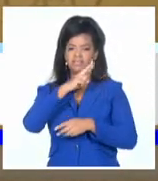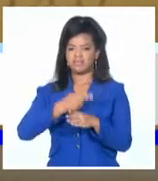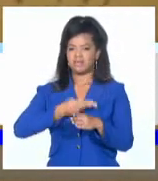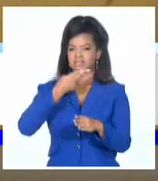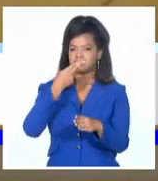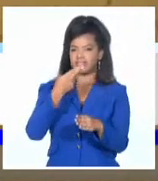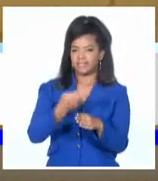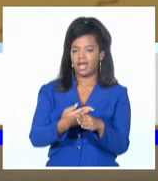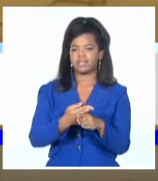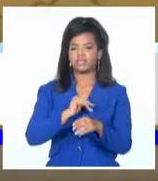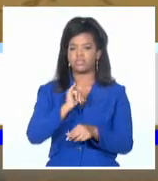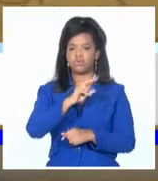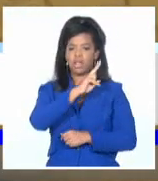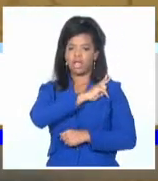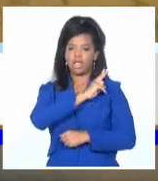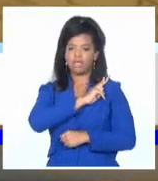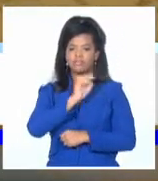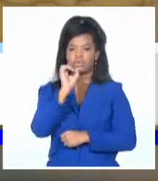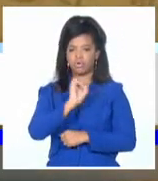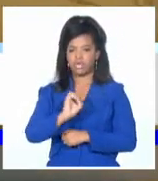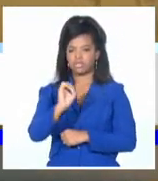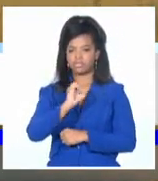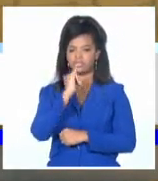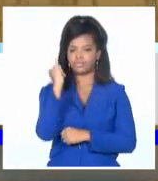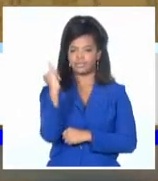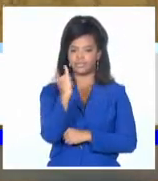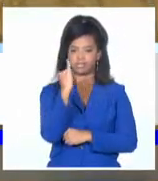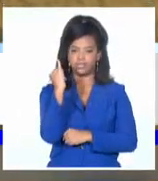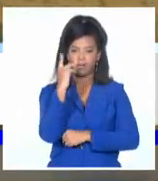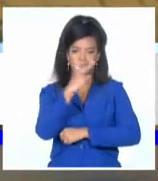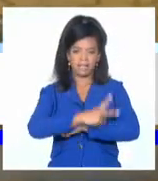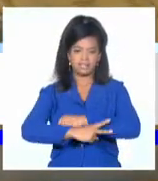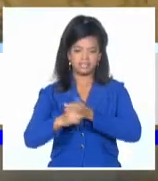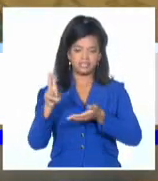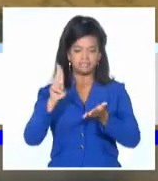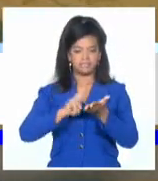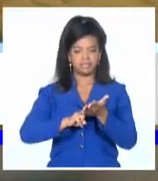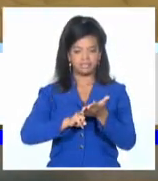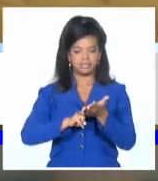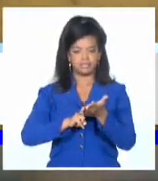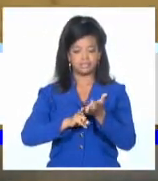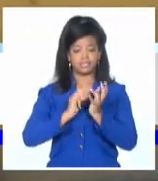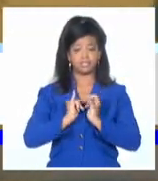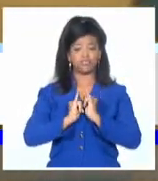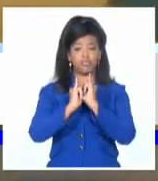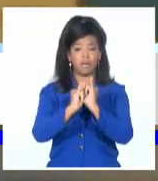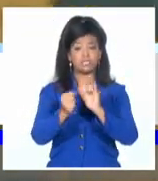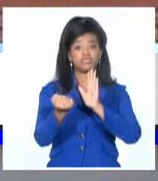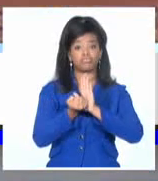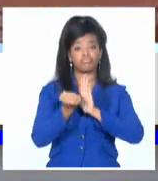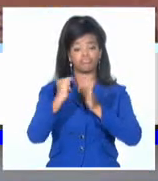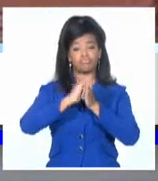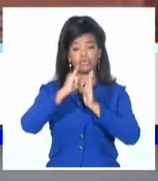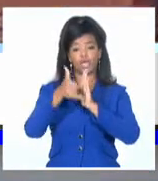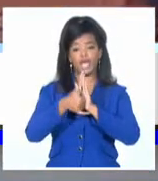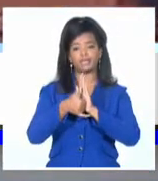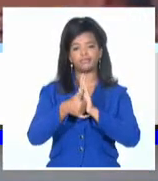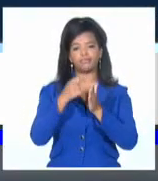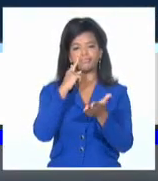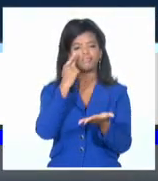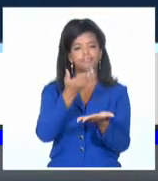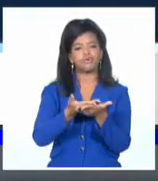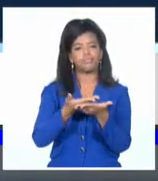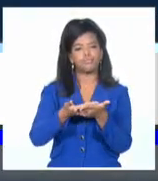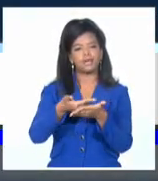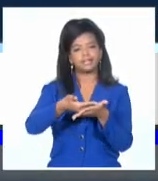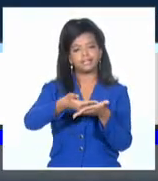y jefes de organizaciones internacionales de países miembros de la iniciativa. Según fuentes oficiales, el megaproyecto propuesto en 2013 por el presidente Xi